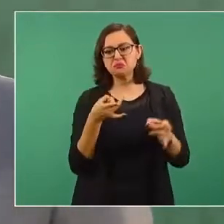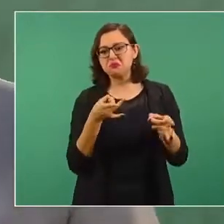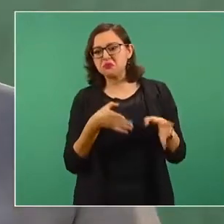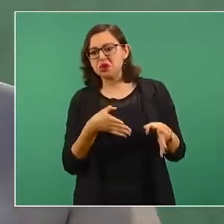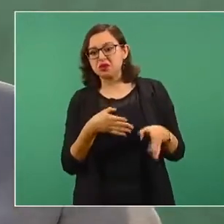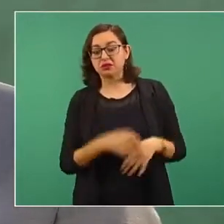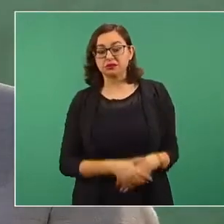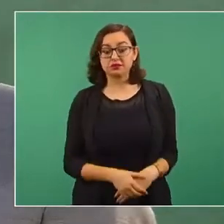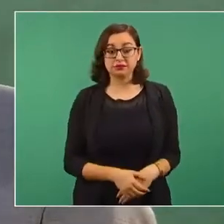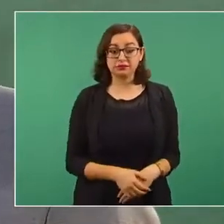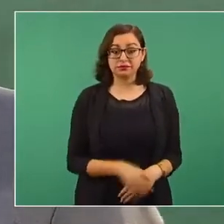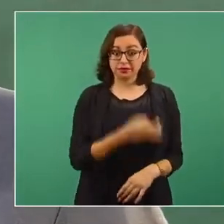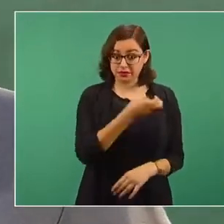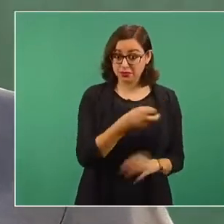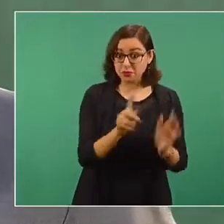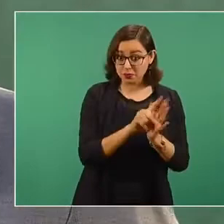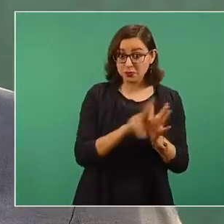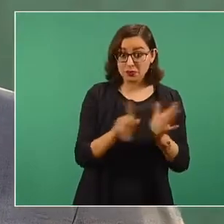Ese es el mensaje.